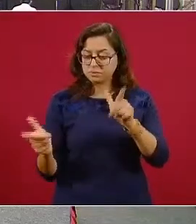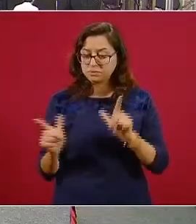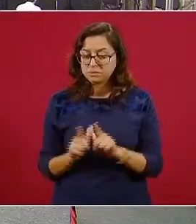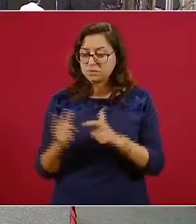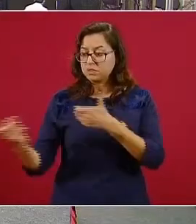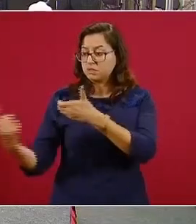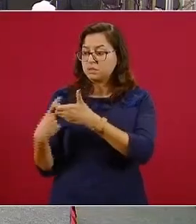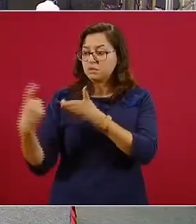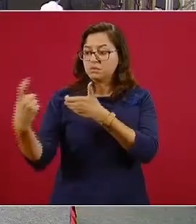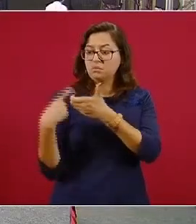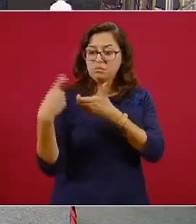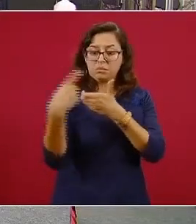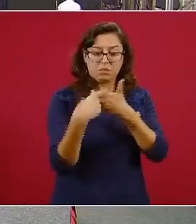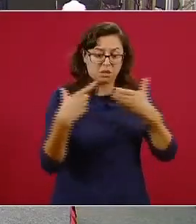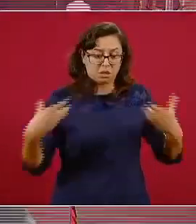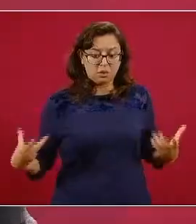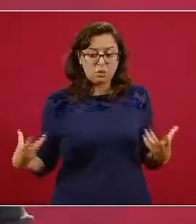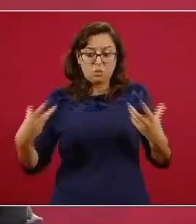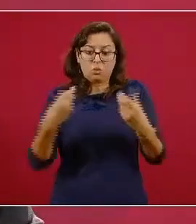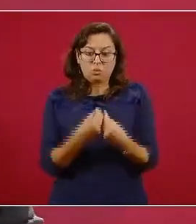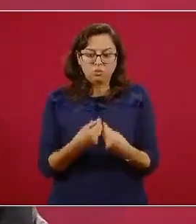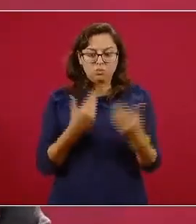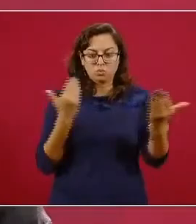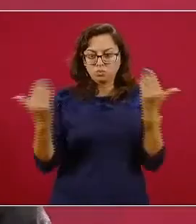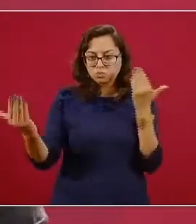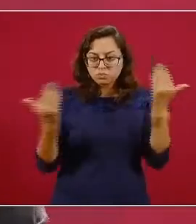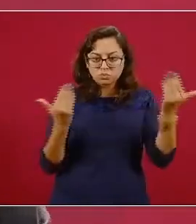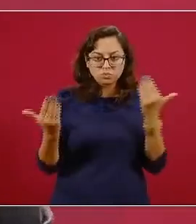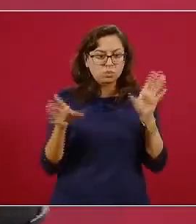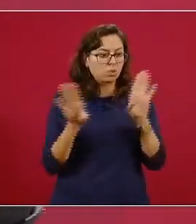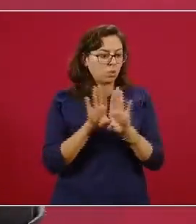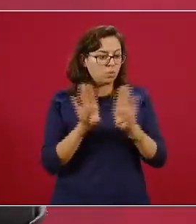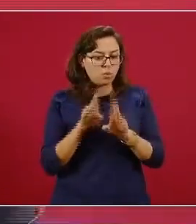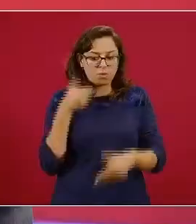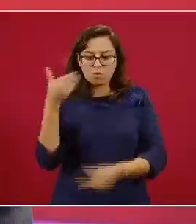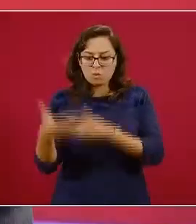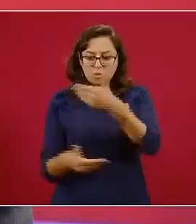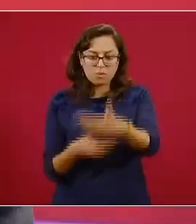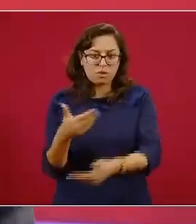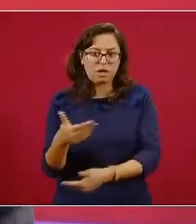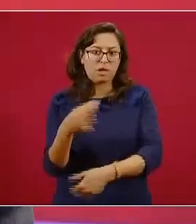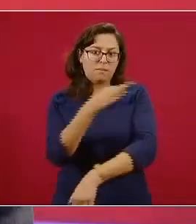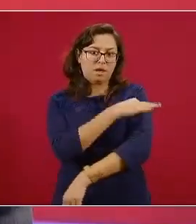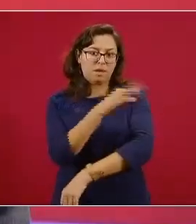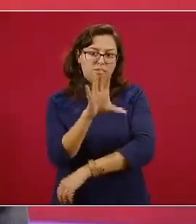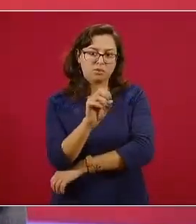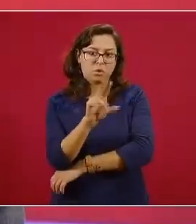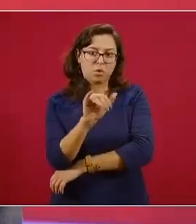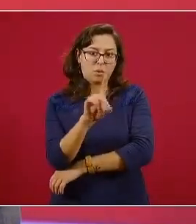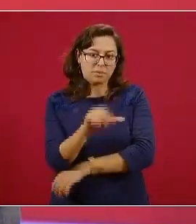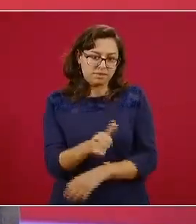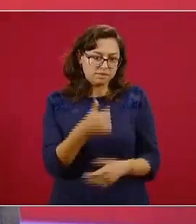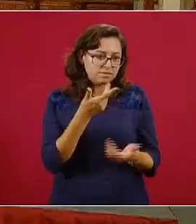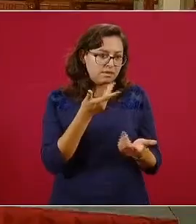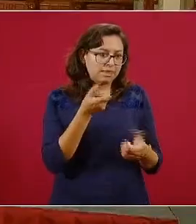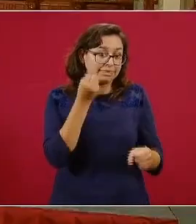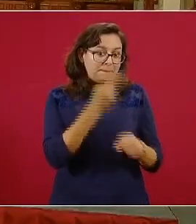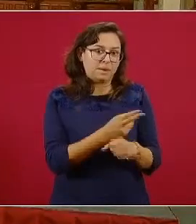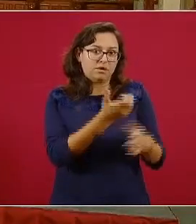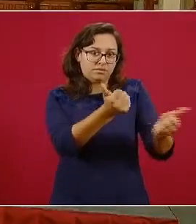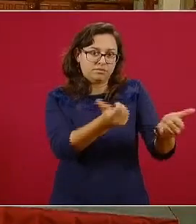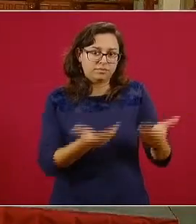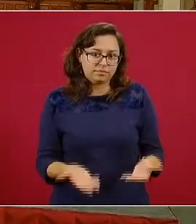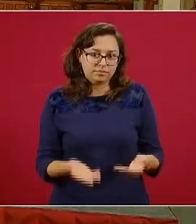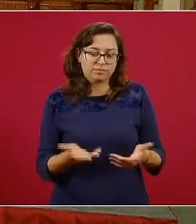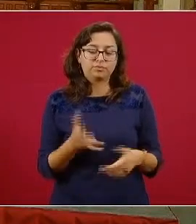de distintas instituciones en el que estamos viendo este progreso de acceso temprano a las vacunas COVID. Uno de los elementos